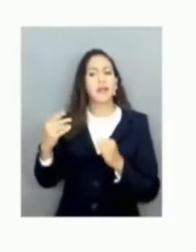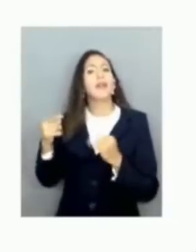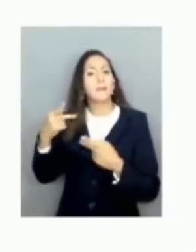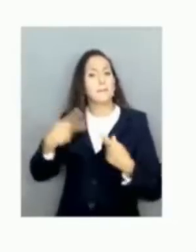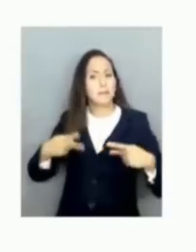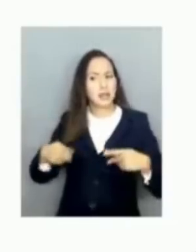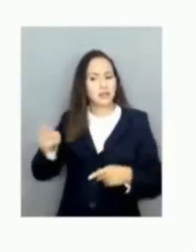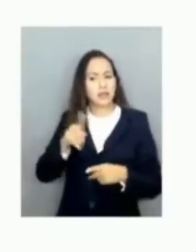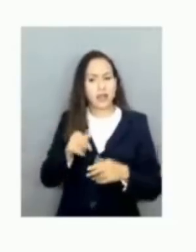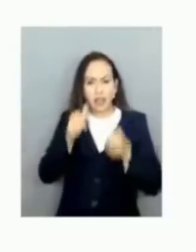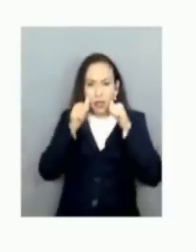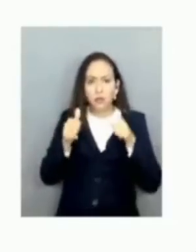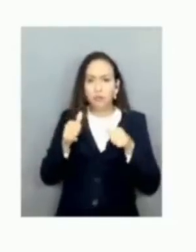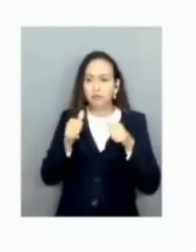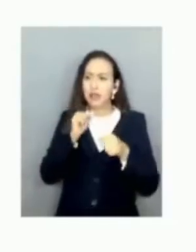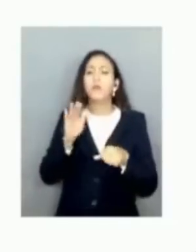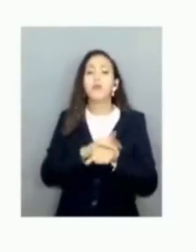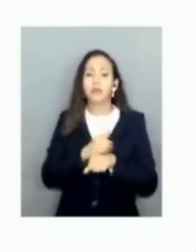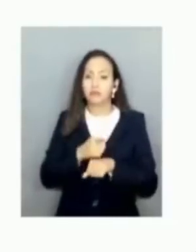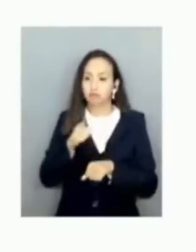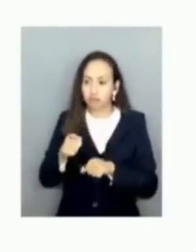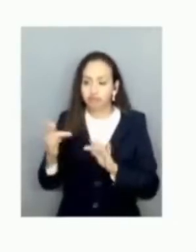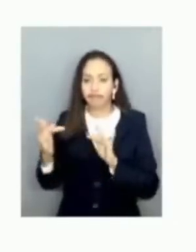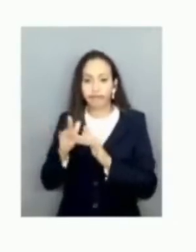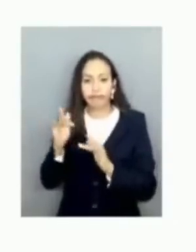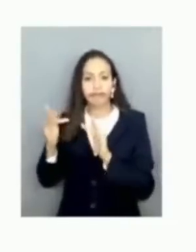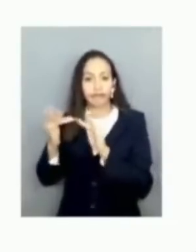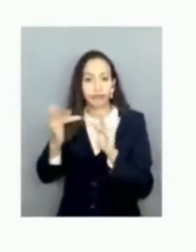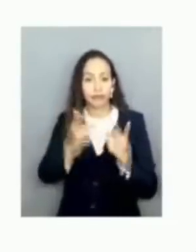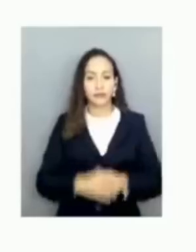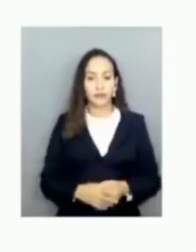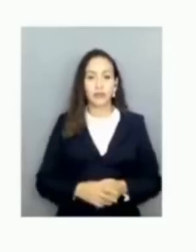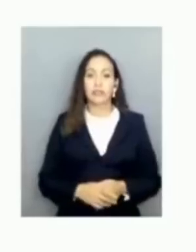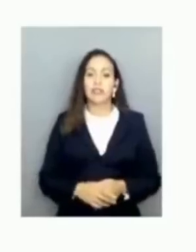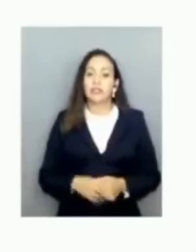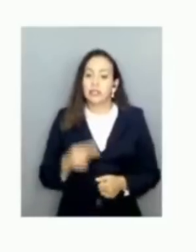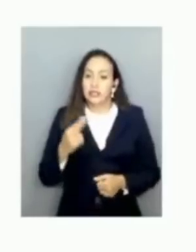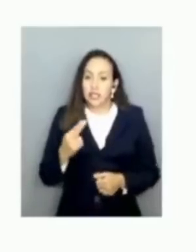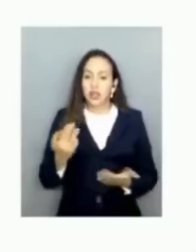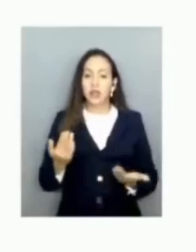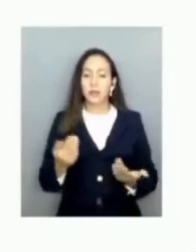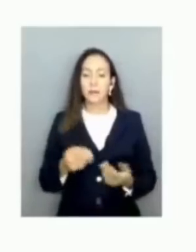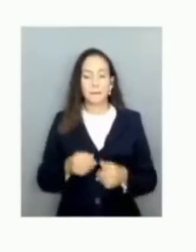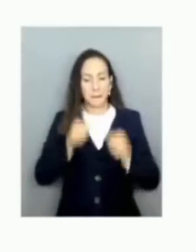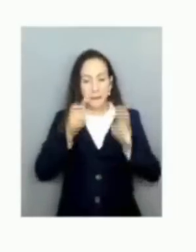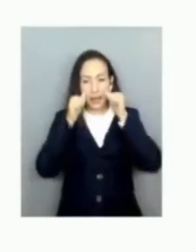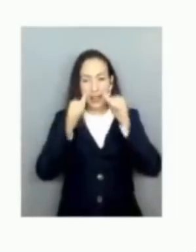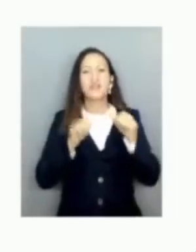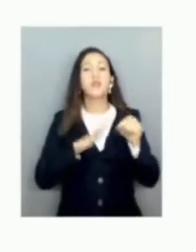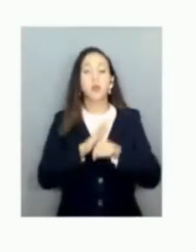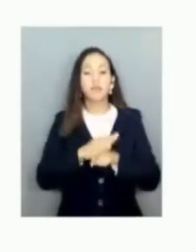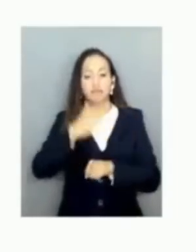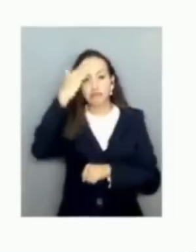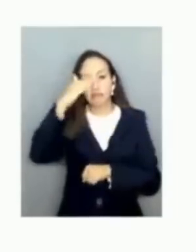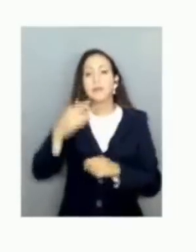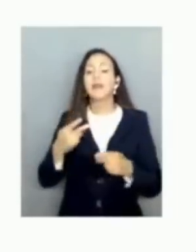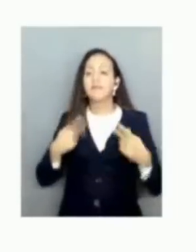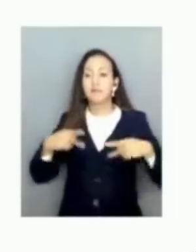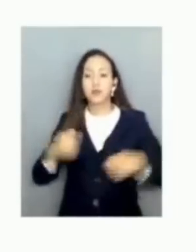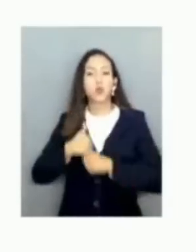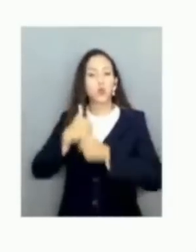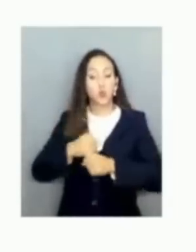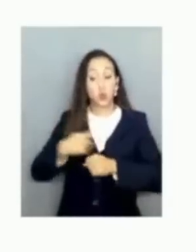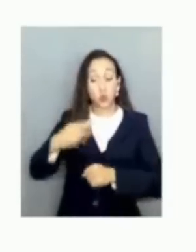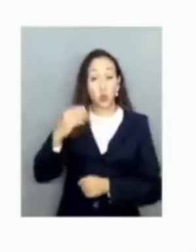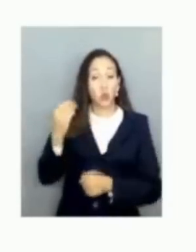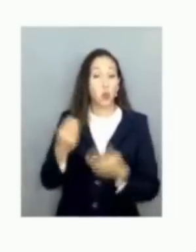diálogo. Vamos a ir a la contestación del presidente Andrés Manuel López Obrador, donde